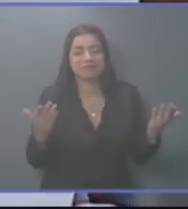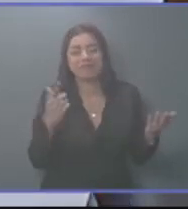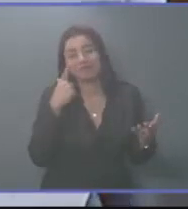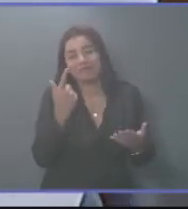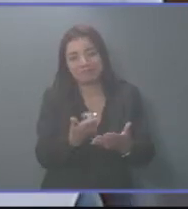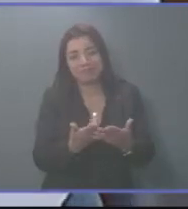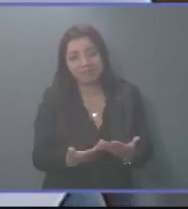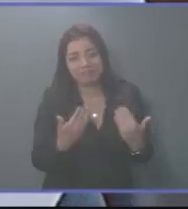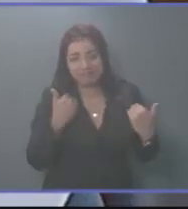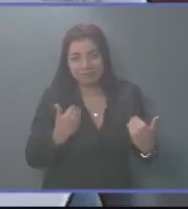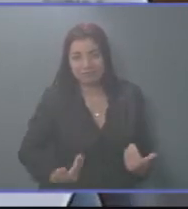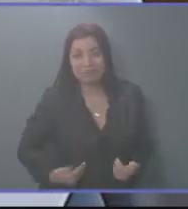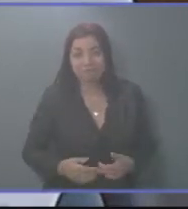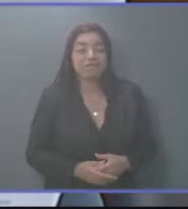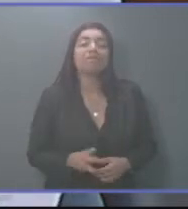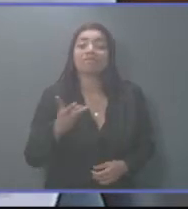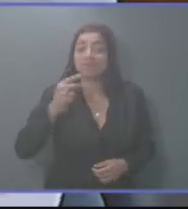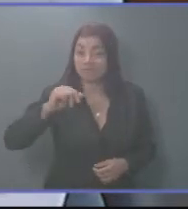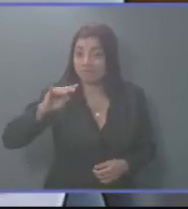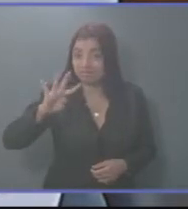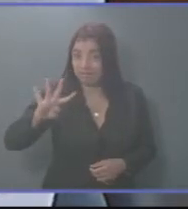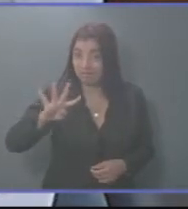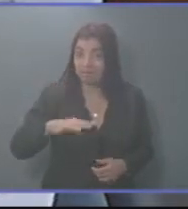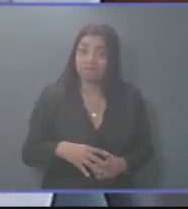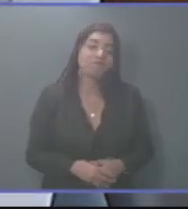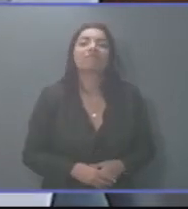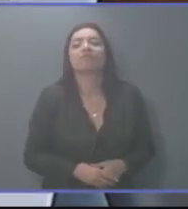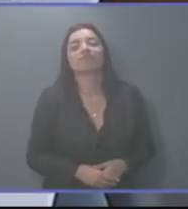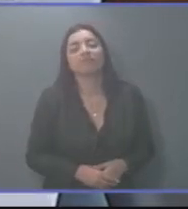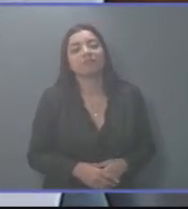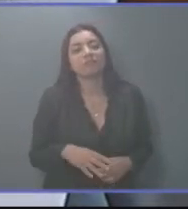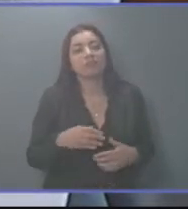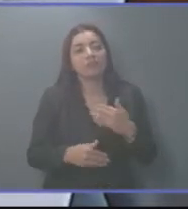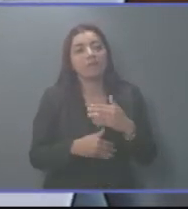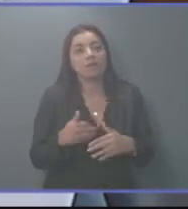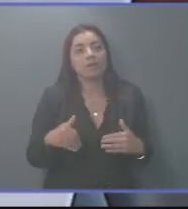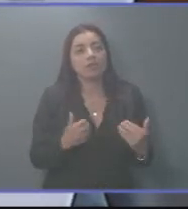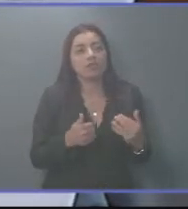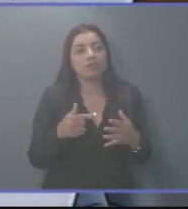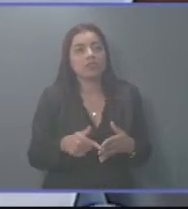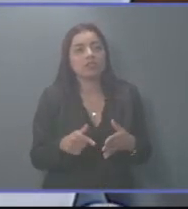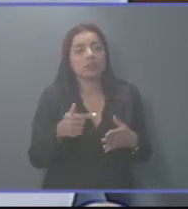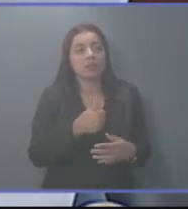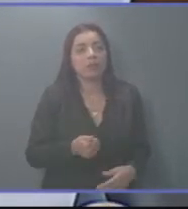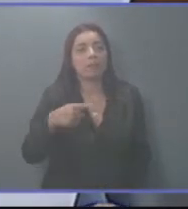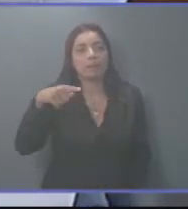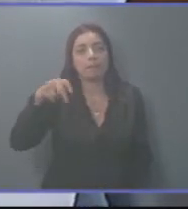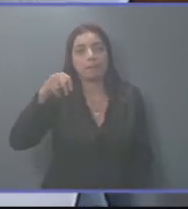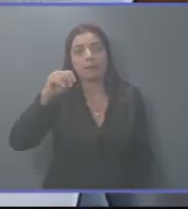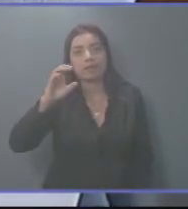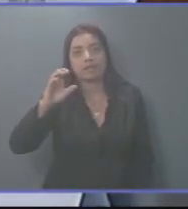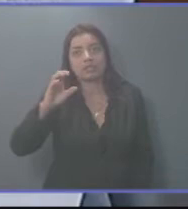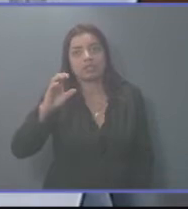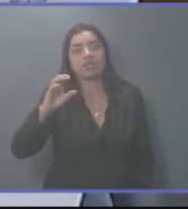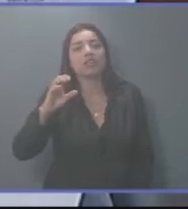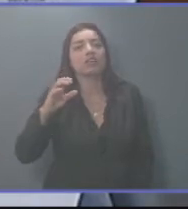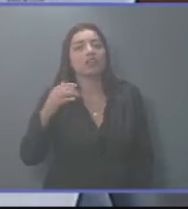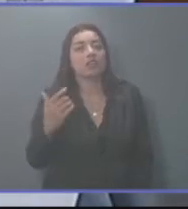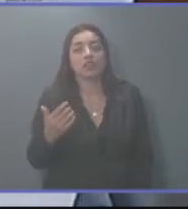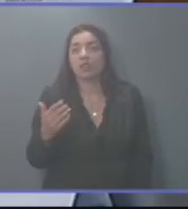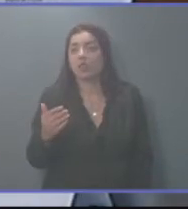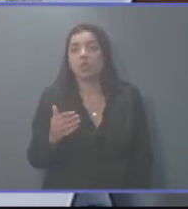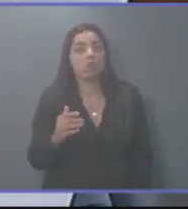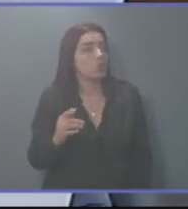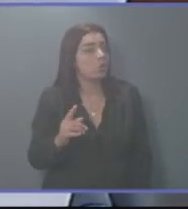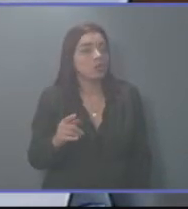humanos. Romanos 4. Que en la estructura orgánica de la Policía Nacional Civil no se